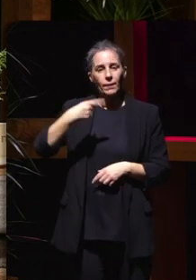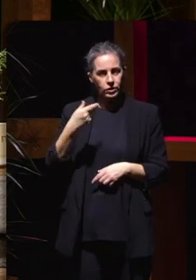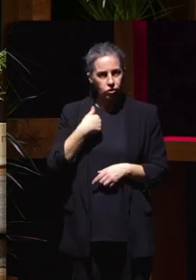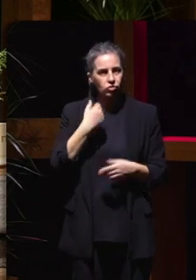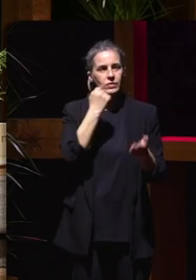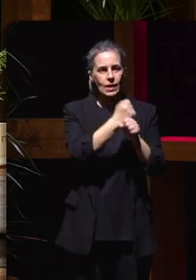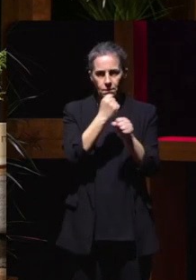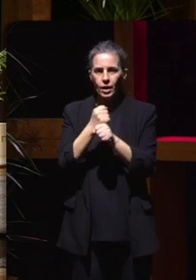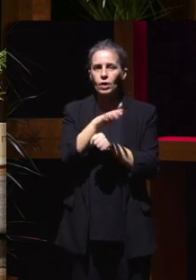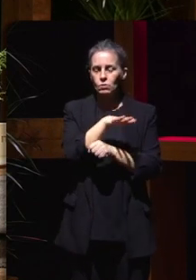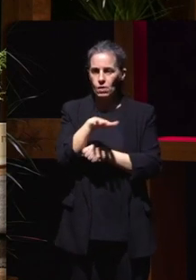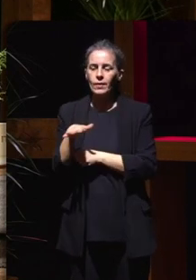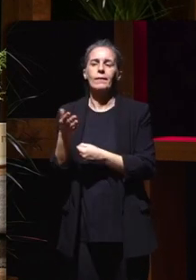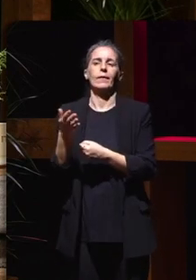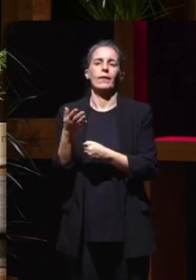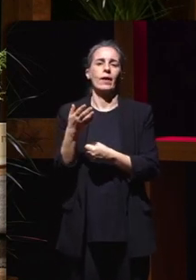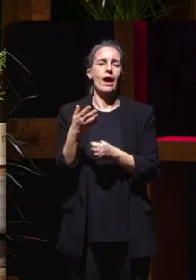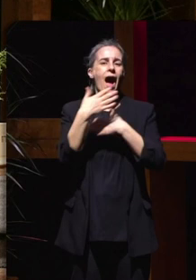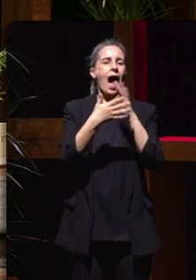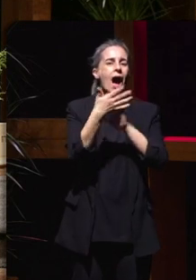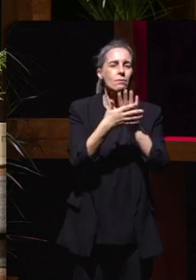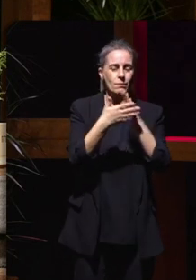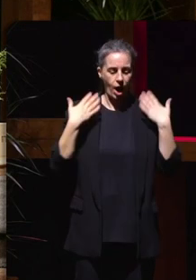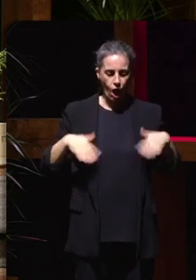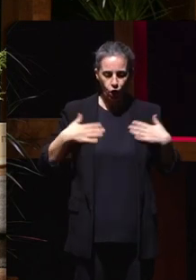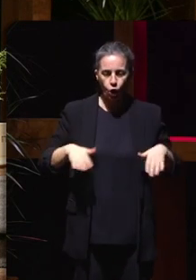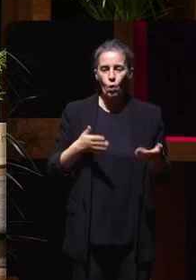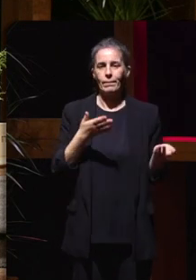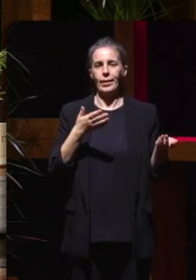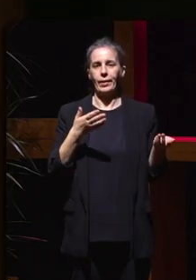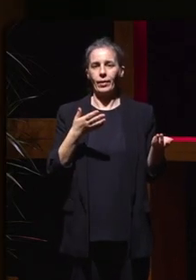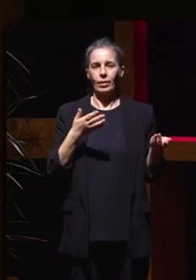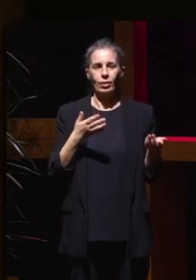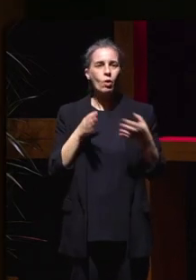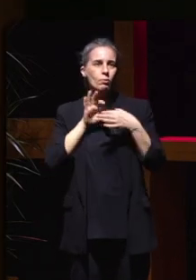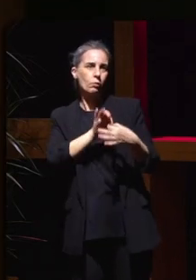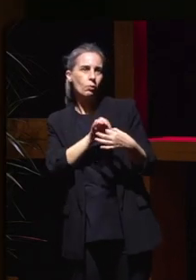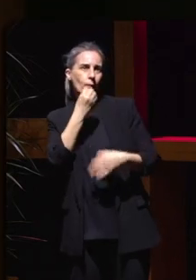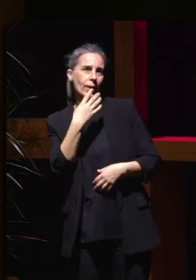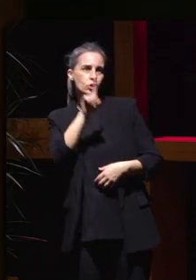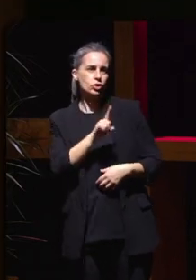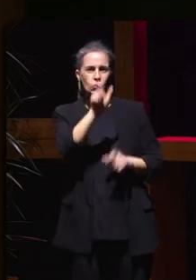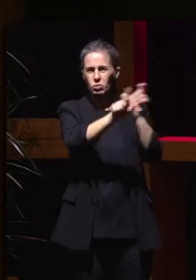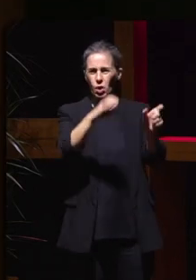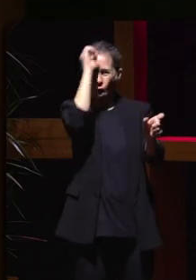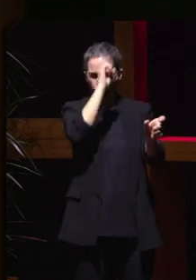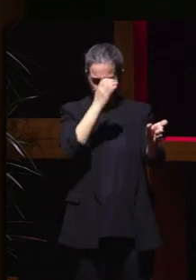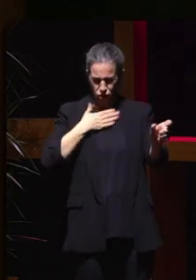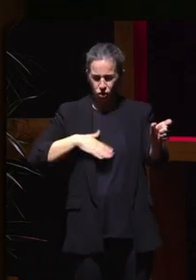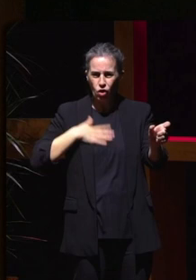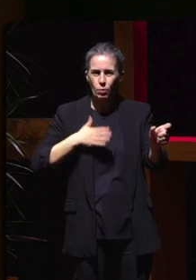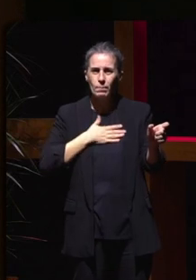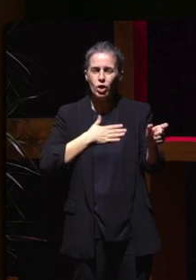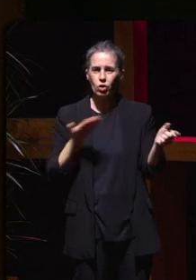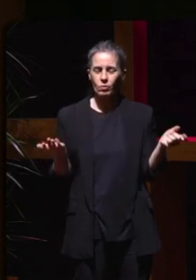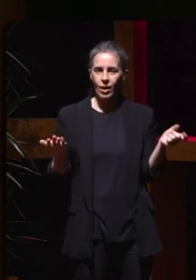en lugares no es que se falaba la niña ropa No es que se jalaba de cómo me sentaba ropa estaba allí consciente que decidía